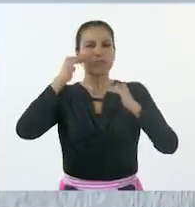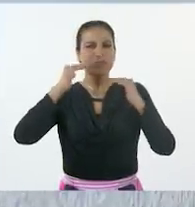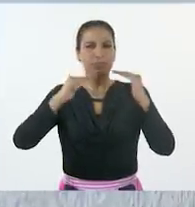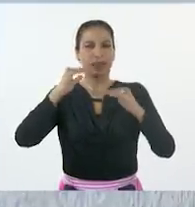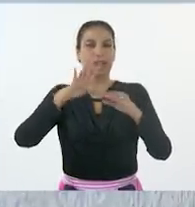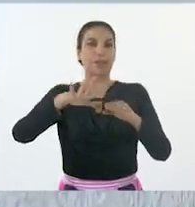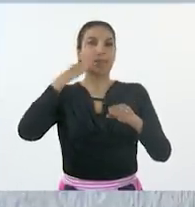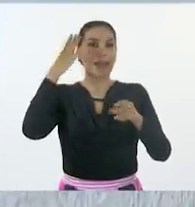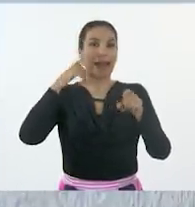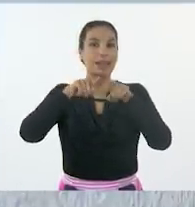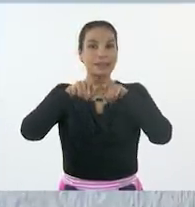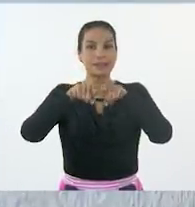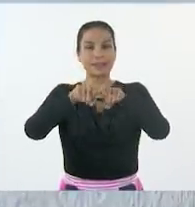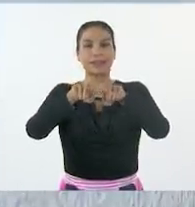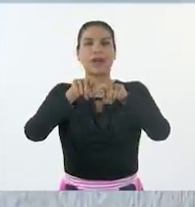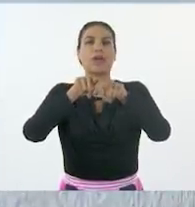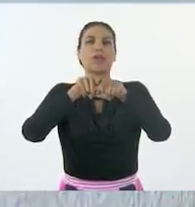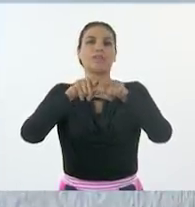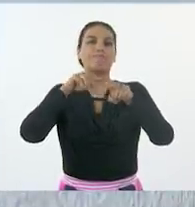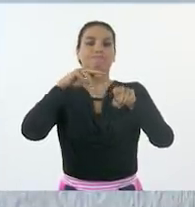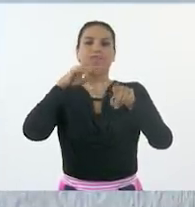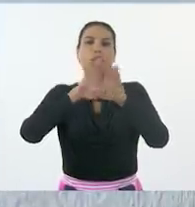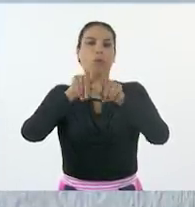no irse más lento. Entonces,